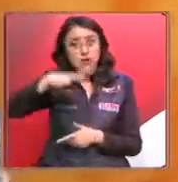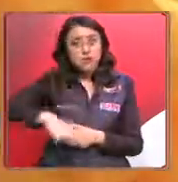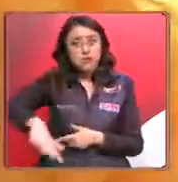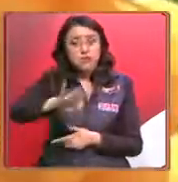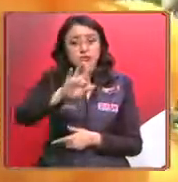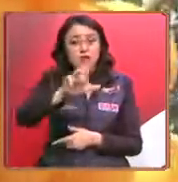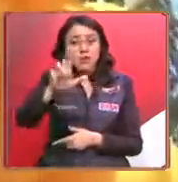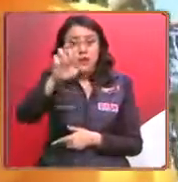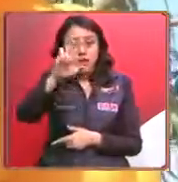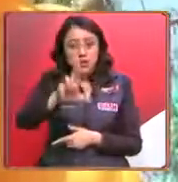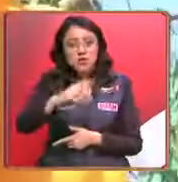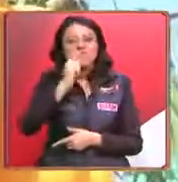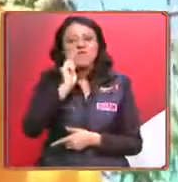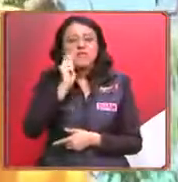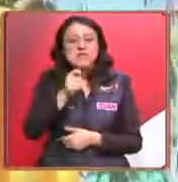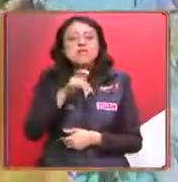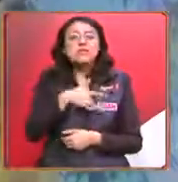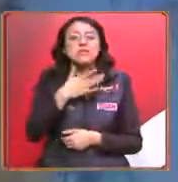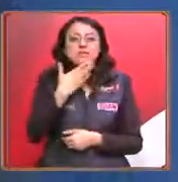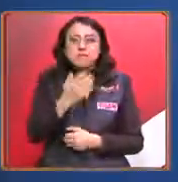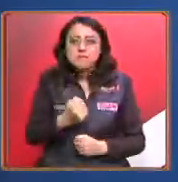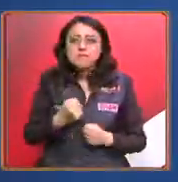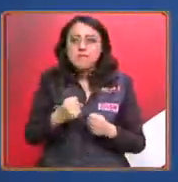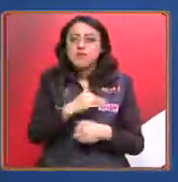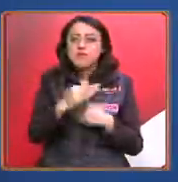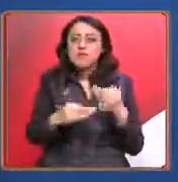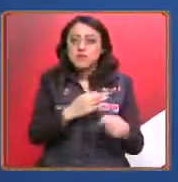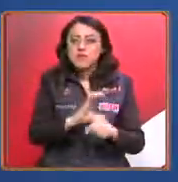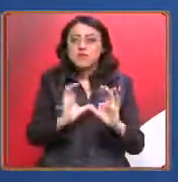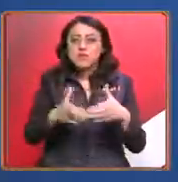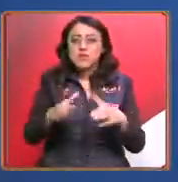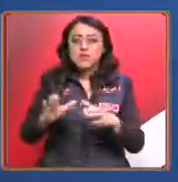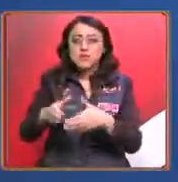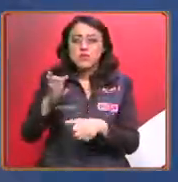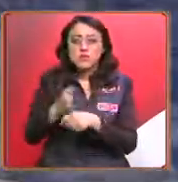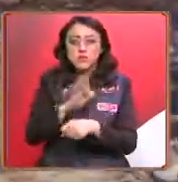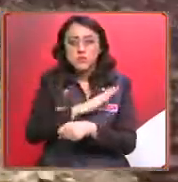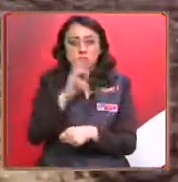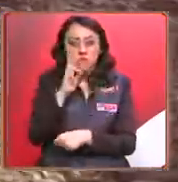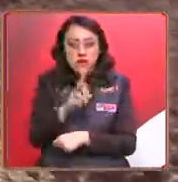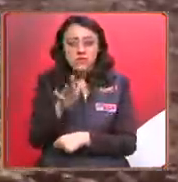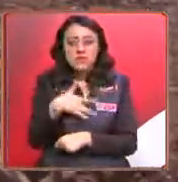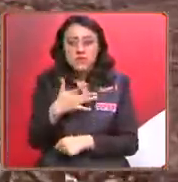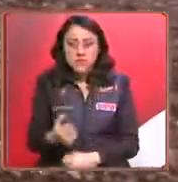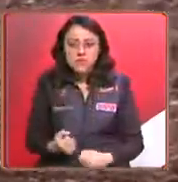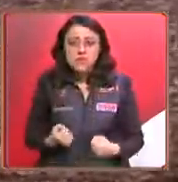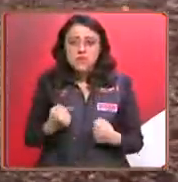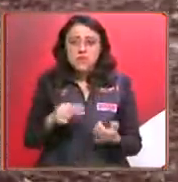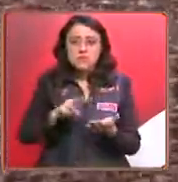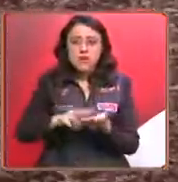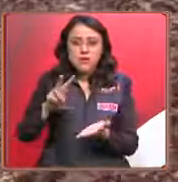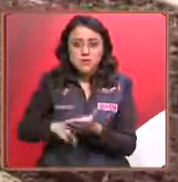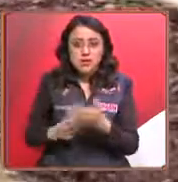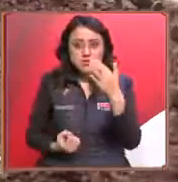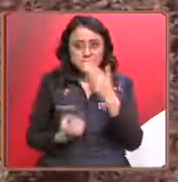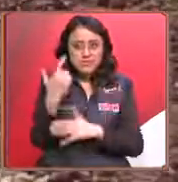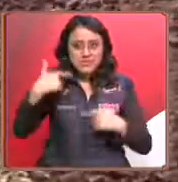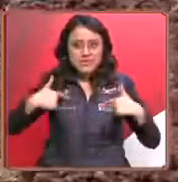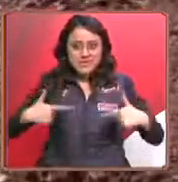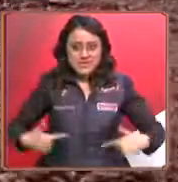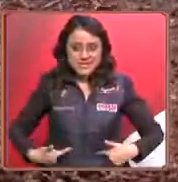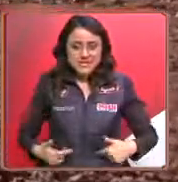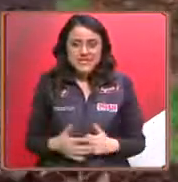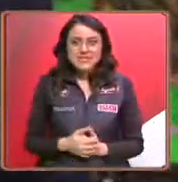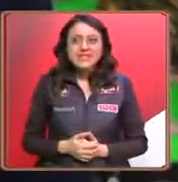Ferrero Rocher reafirma su compromiso con las comunidades de las que hoy forma parte, fortaleciendo sus valores en las nuevas